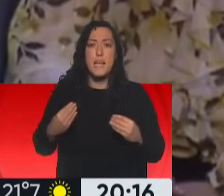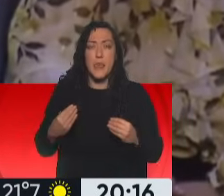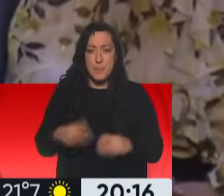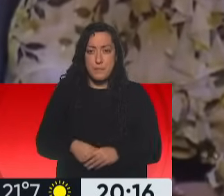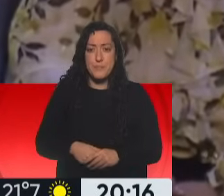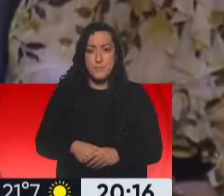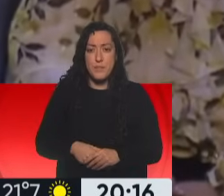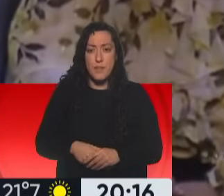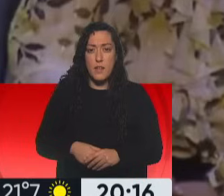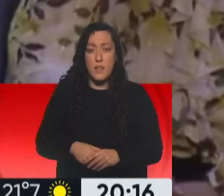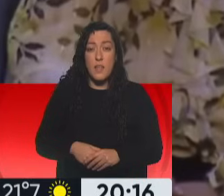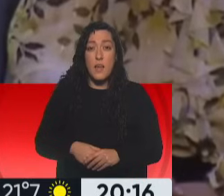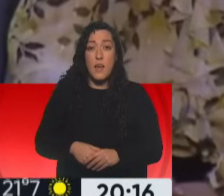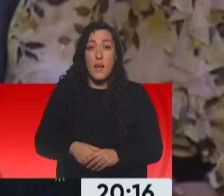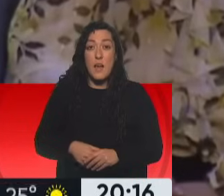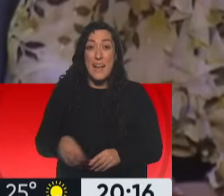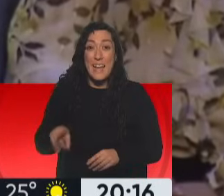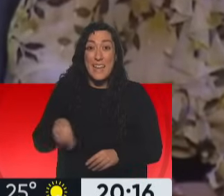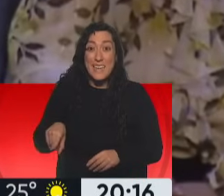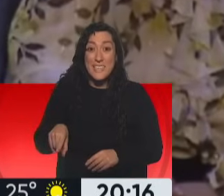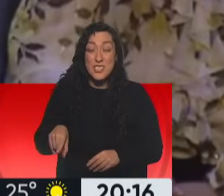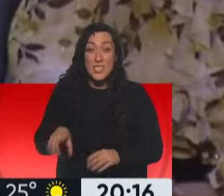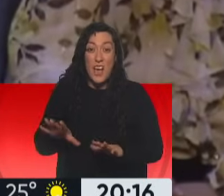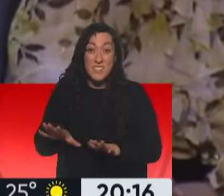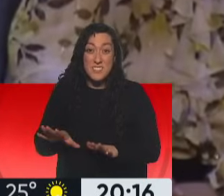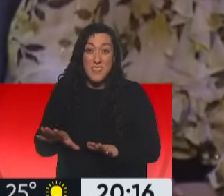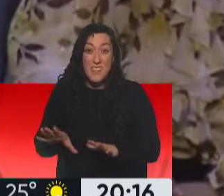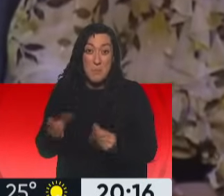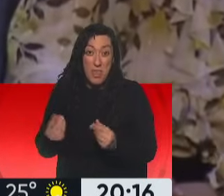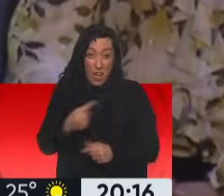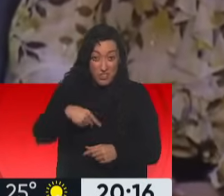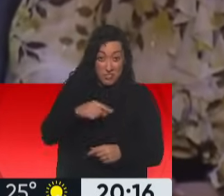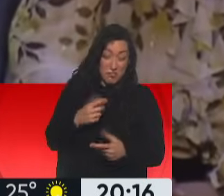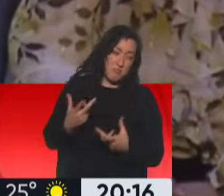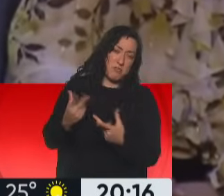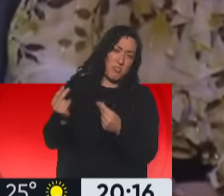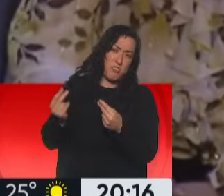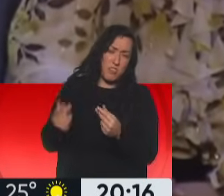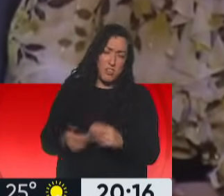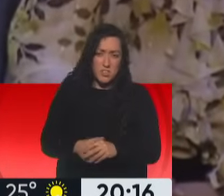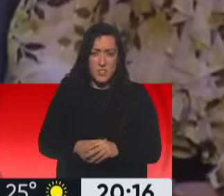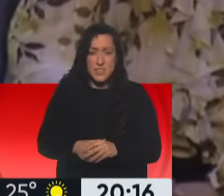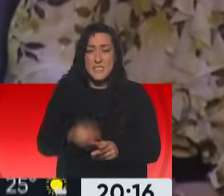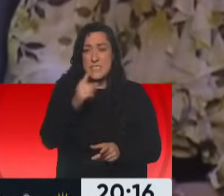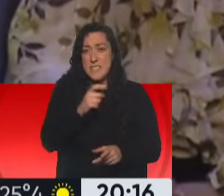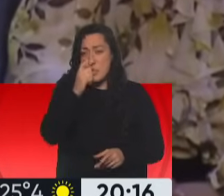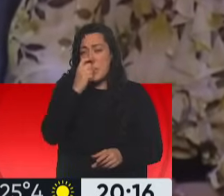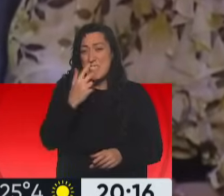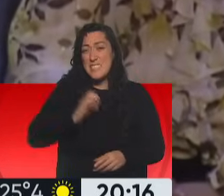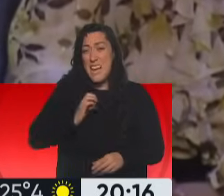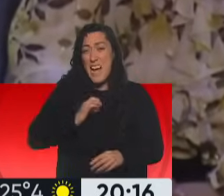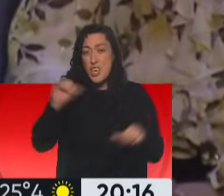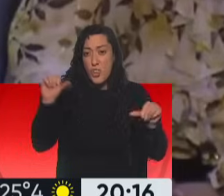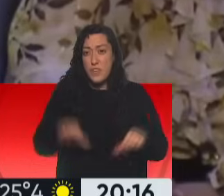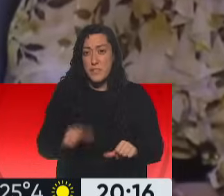a nosotros nos va a asustar, porque si terminamos con el déficit de 123 años en